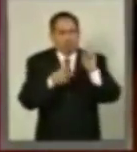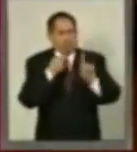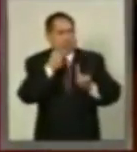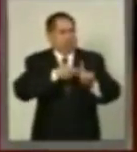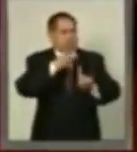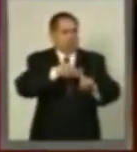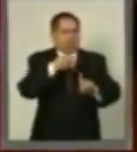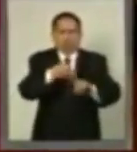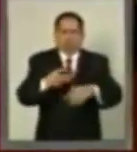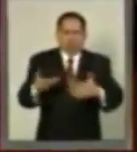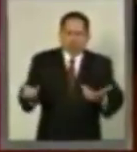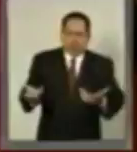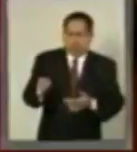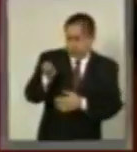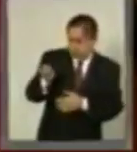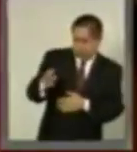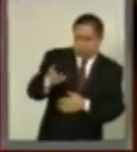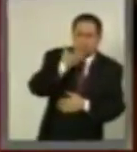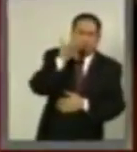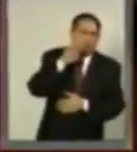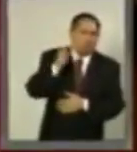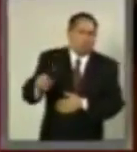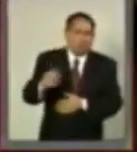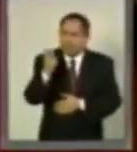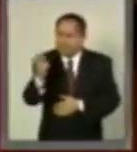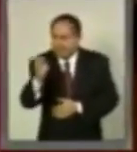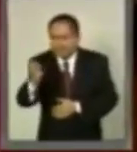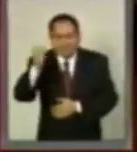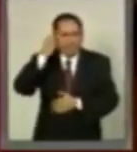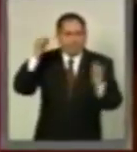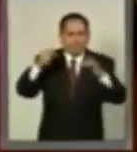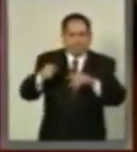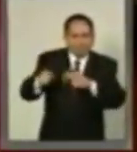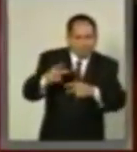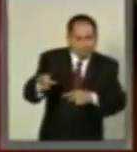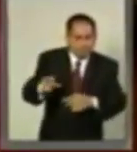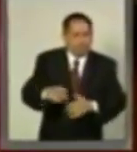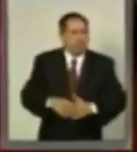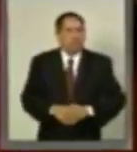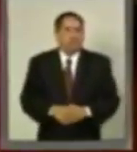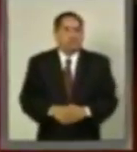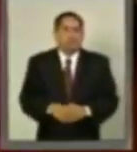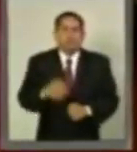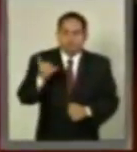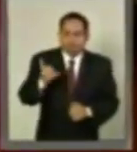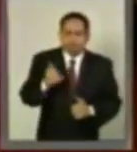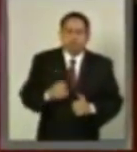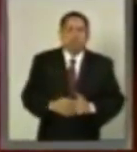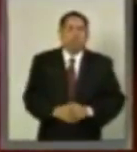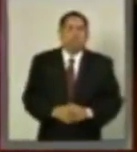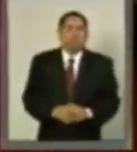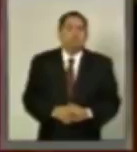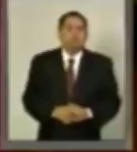instituciones. Eso es lo que pasó en ese foro. Y